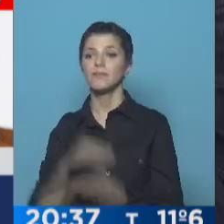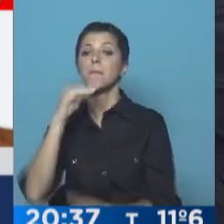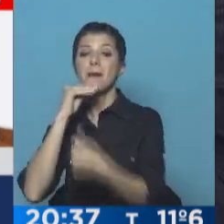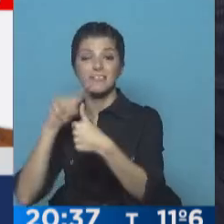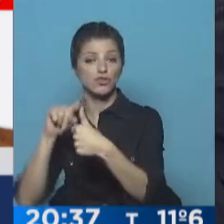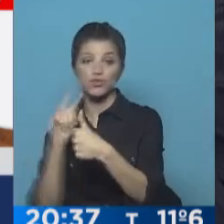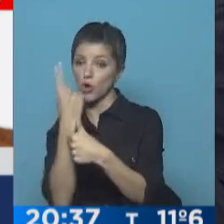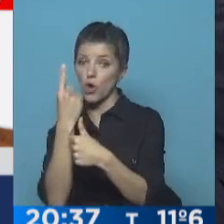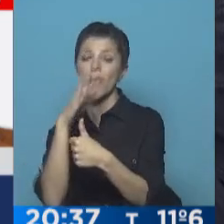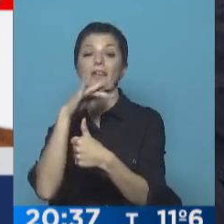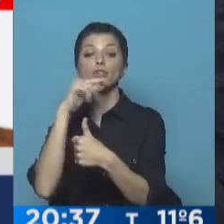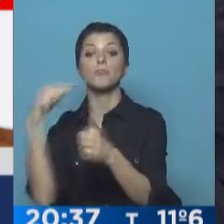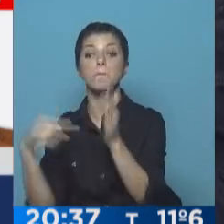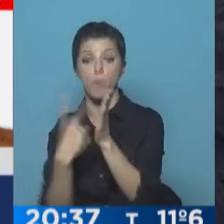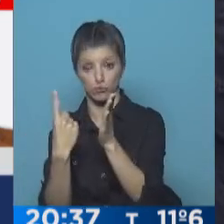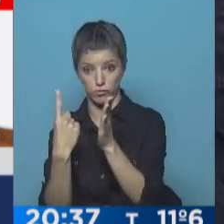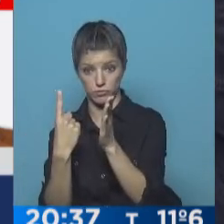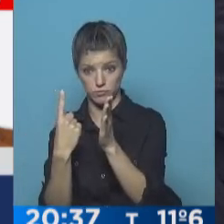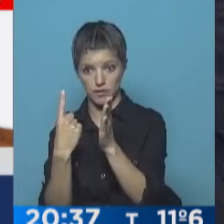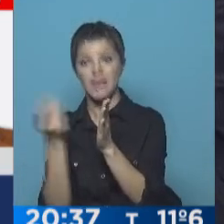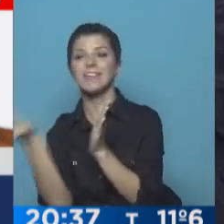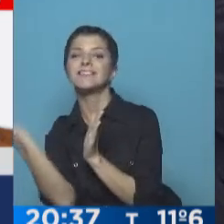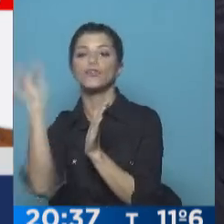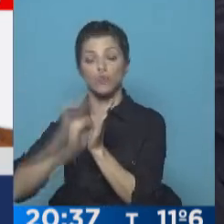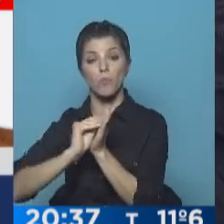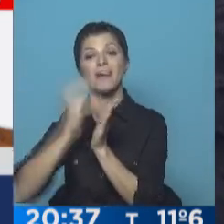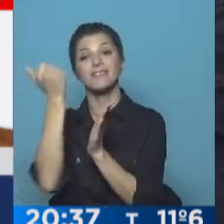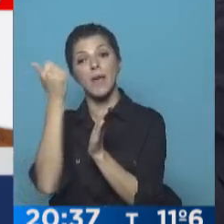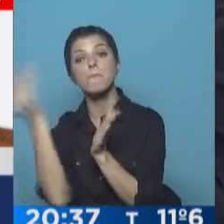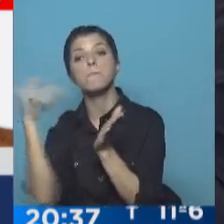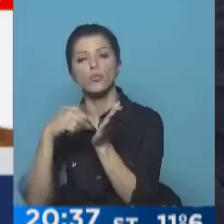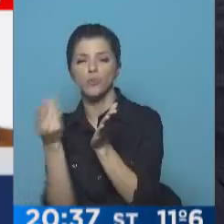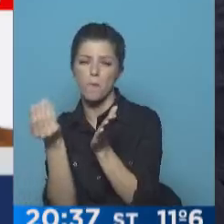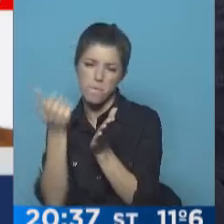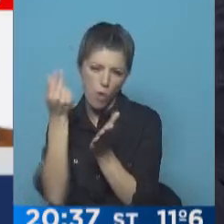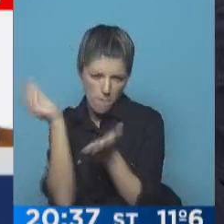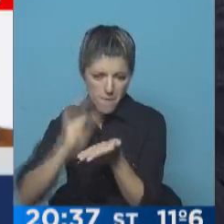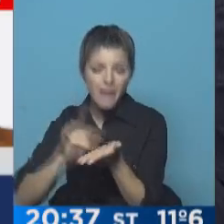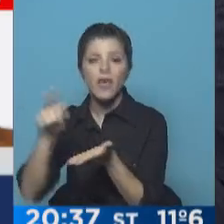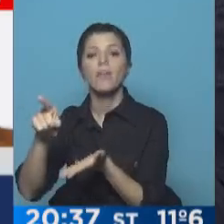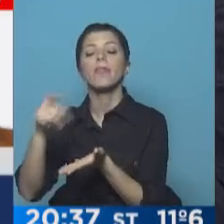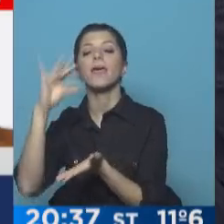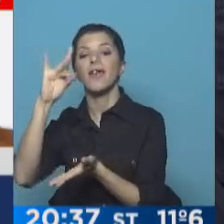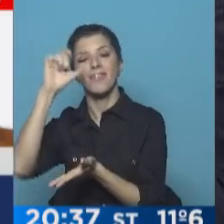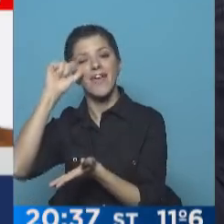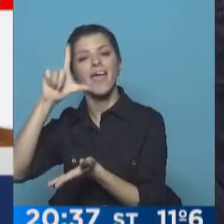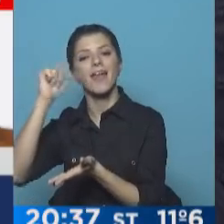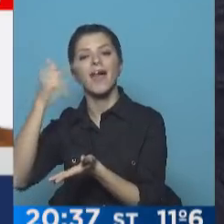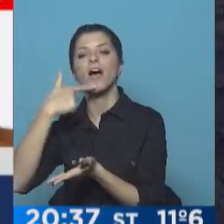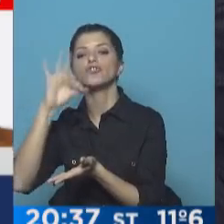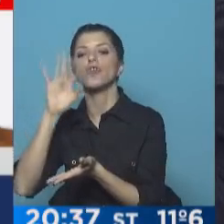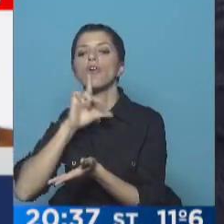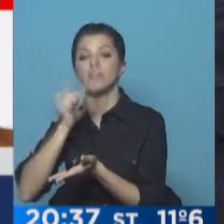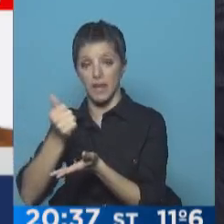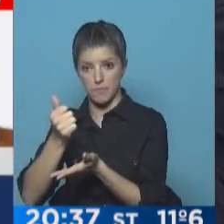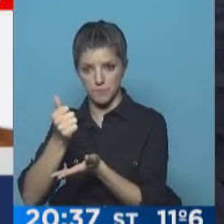Massa solo sacó esos 14 puntos, a los cuales se le suman 6 puntos y algo que sacó el gobernador de Córdoba,